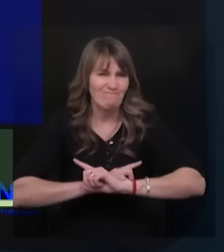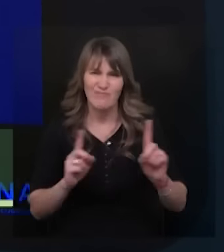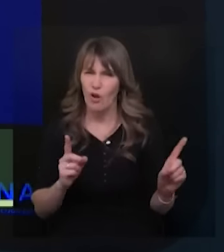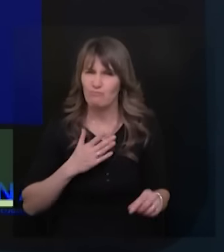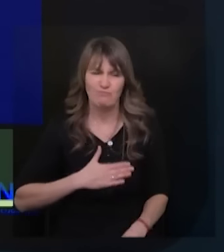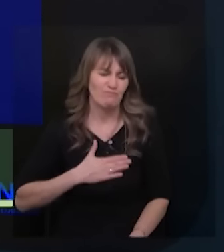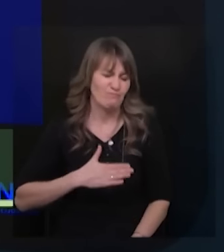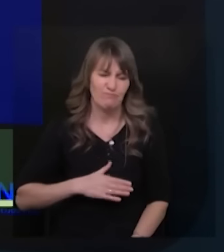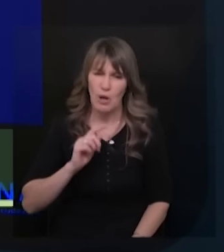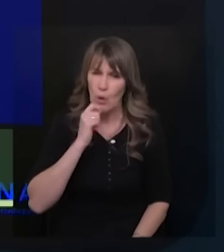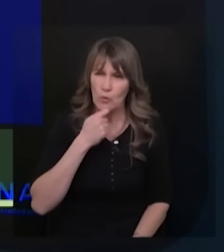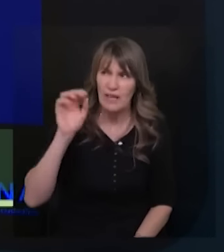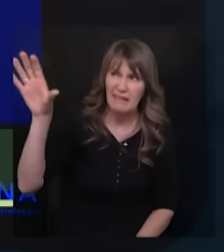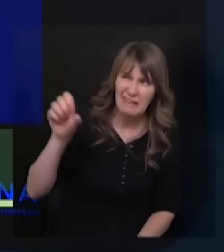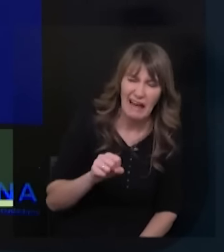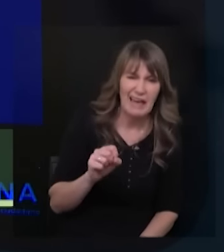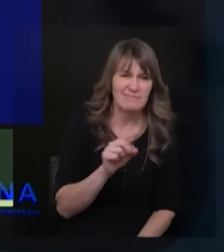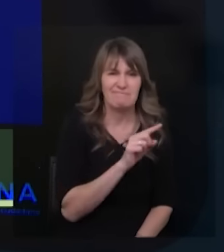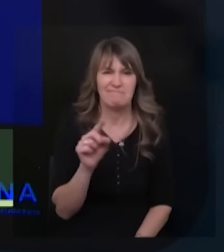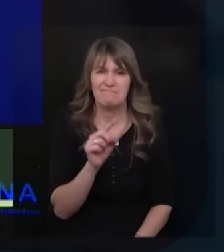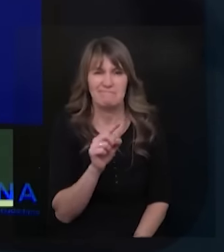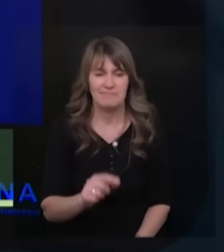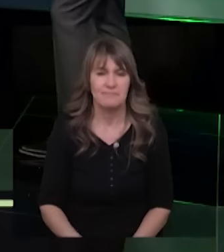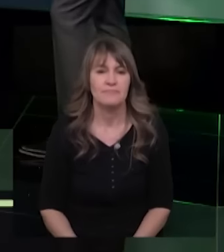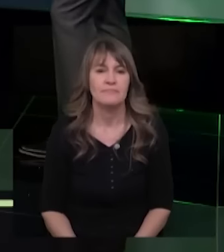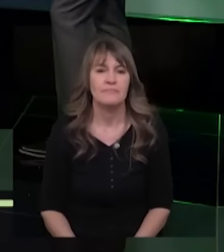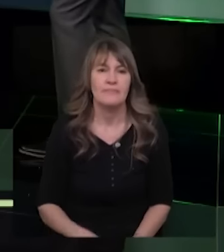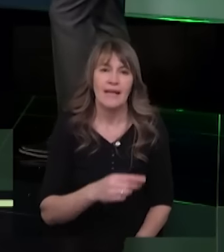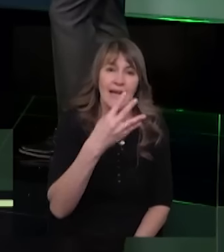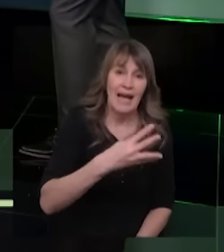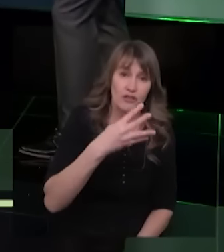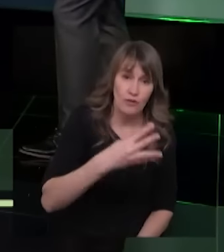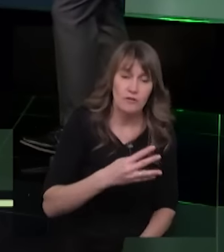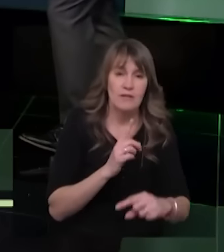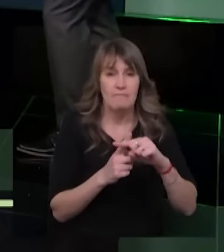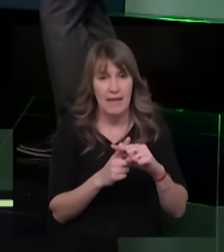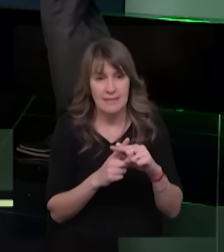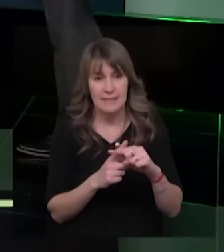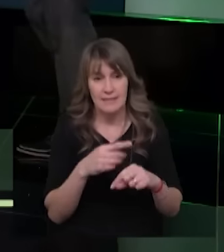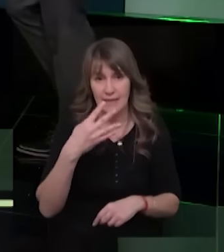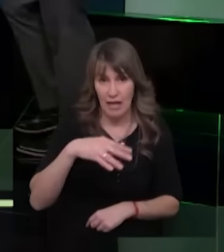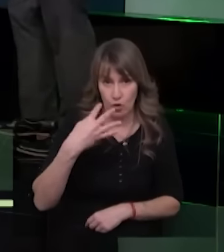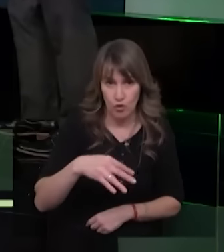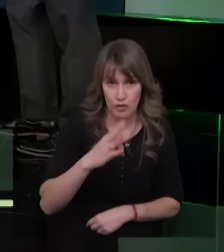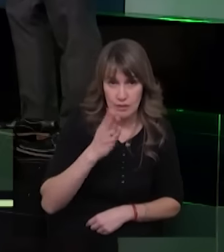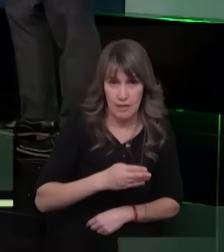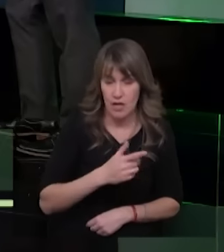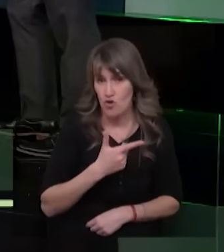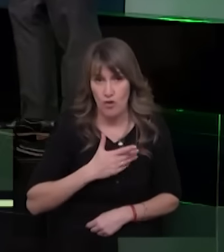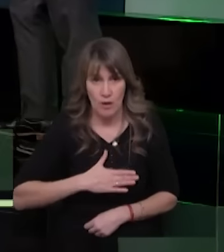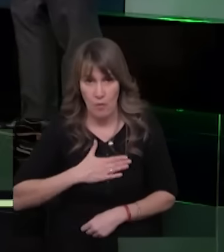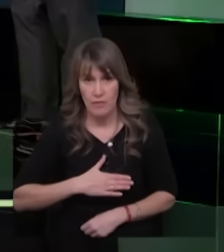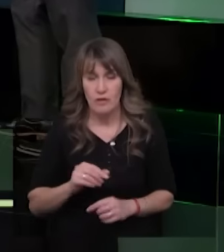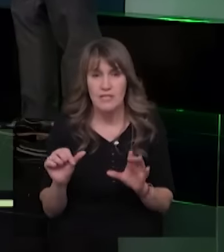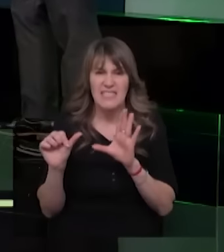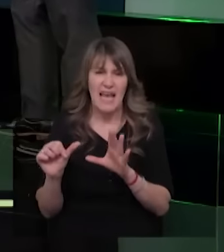viels fue fuese el técnico de la selección uruguaya la suma de ese 14 más se 14 Exacto 14 de quienes estaban en desacuerdo y seis